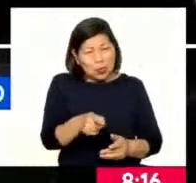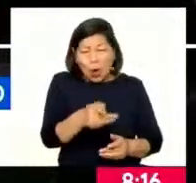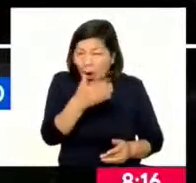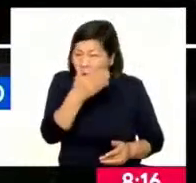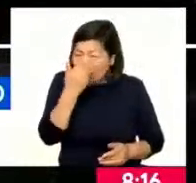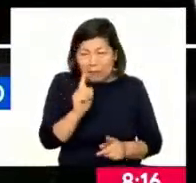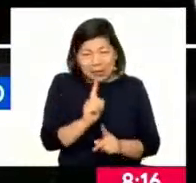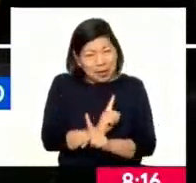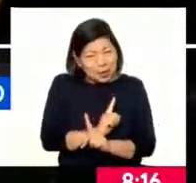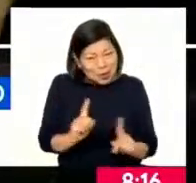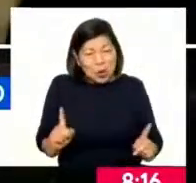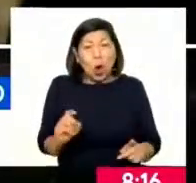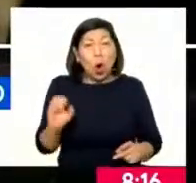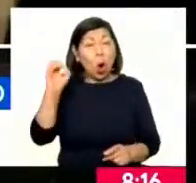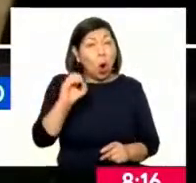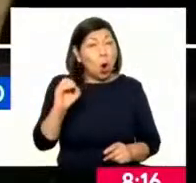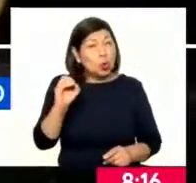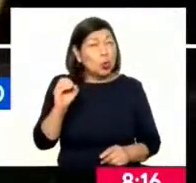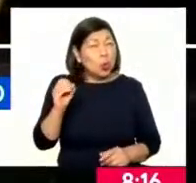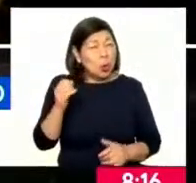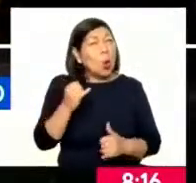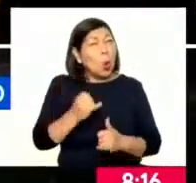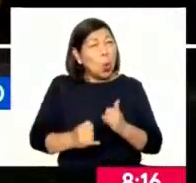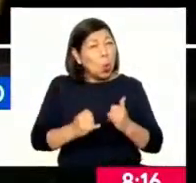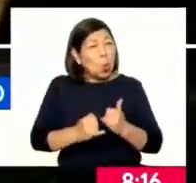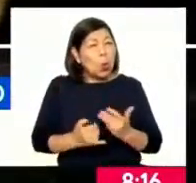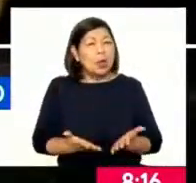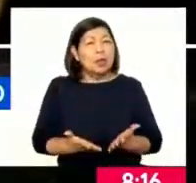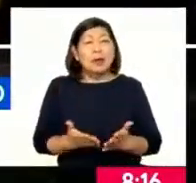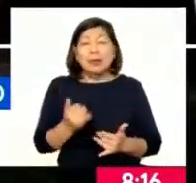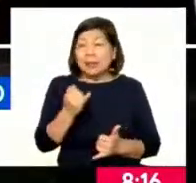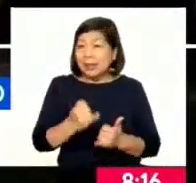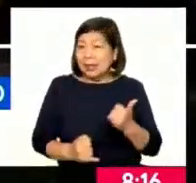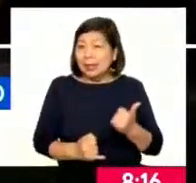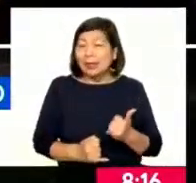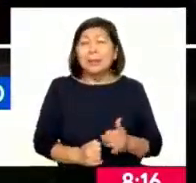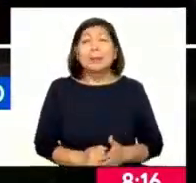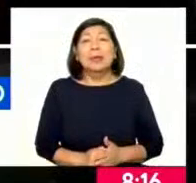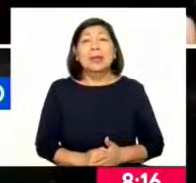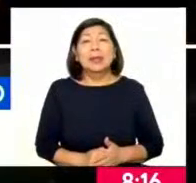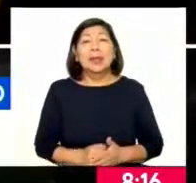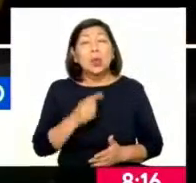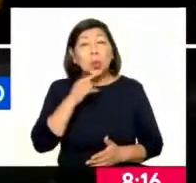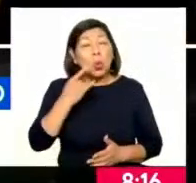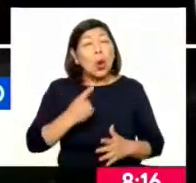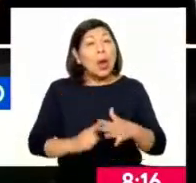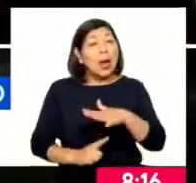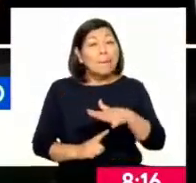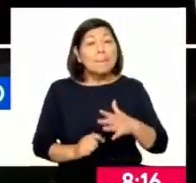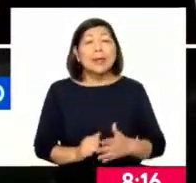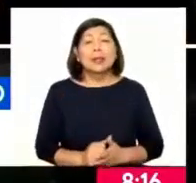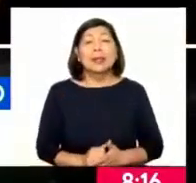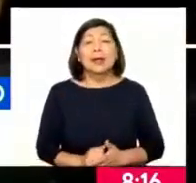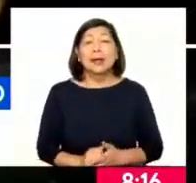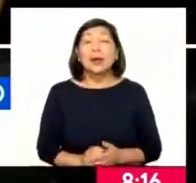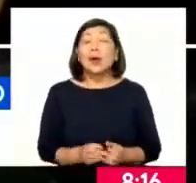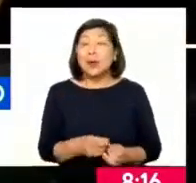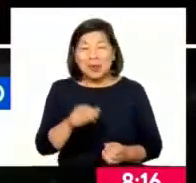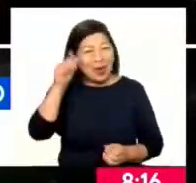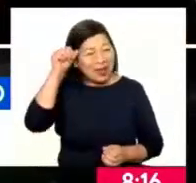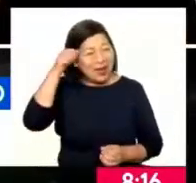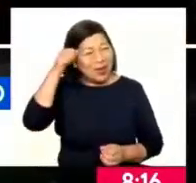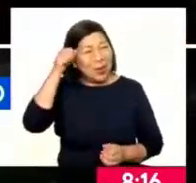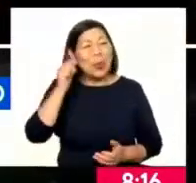olvidar que en octubre último se produjo el vencimiento de la declaratoria de emergencia ambiental, ¿no? Que, como